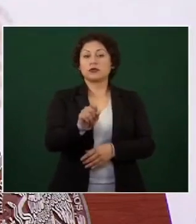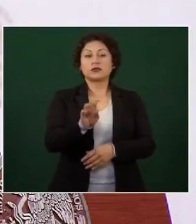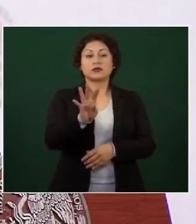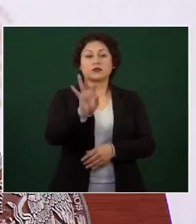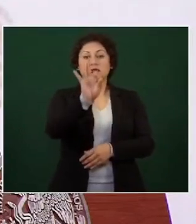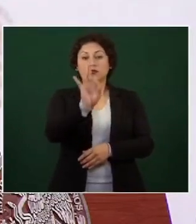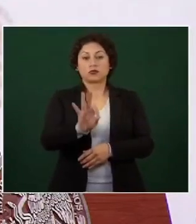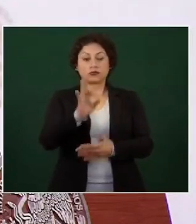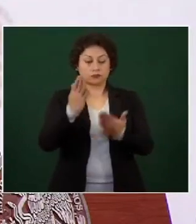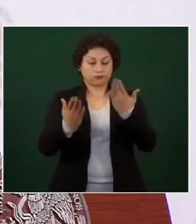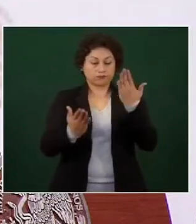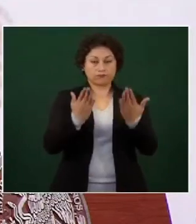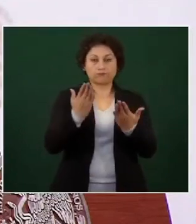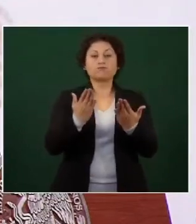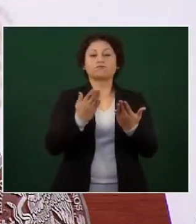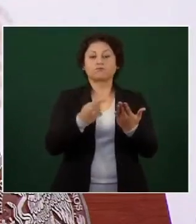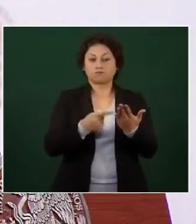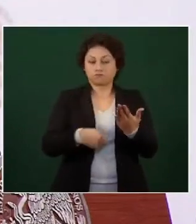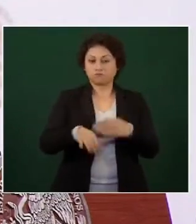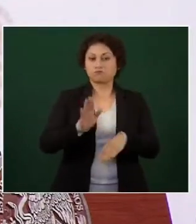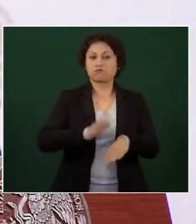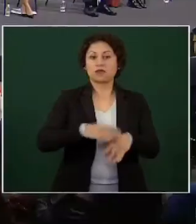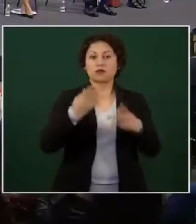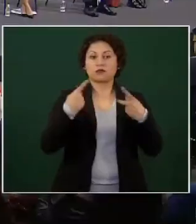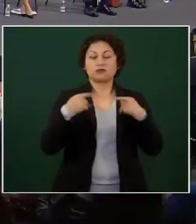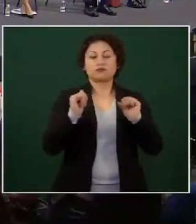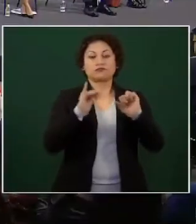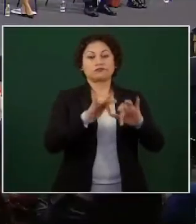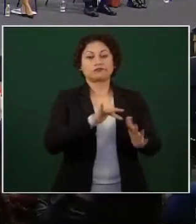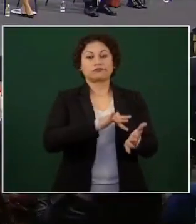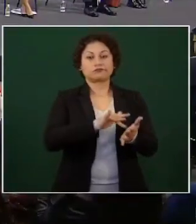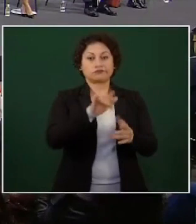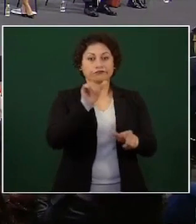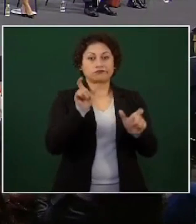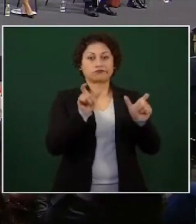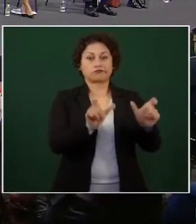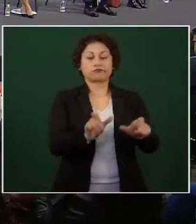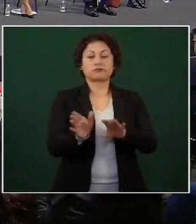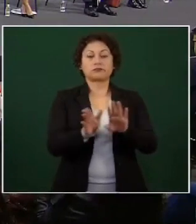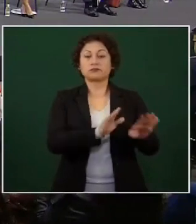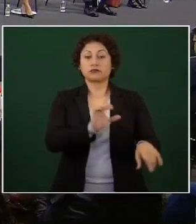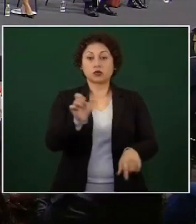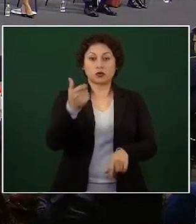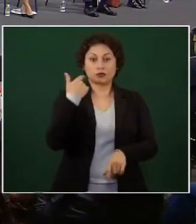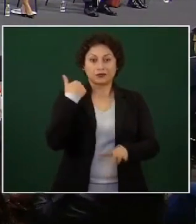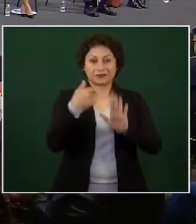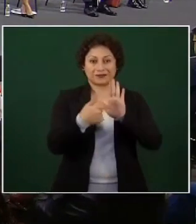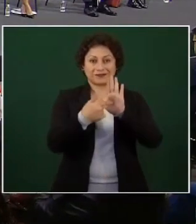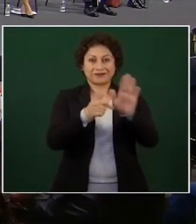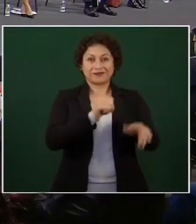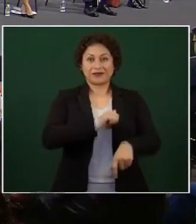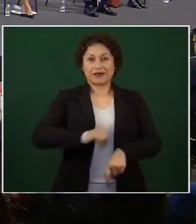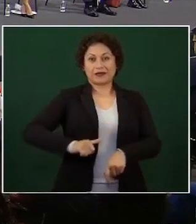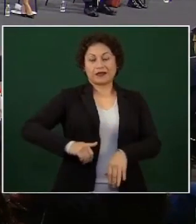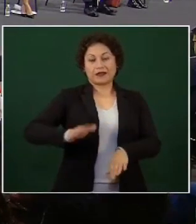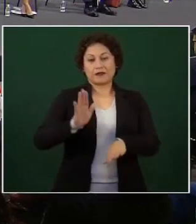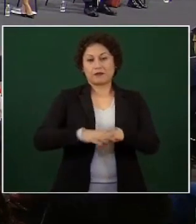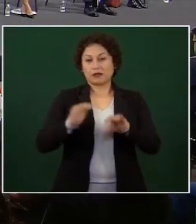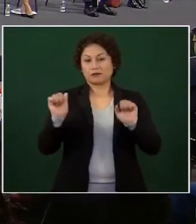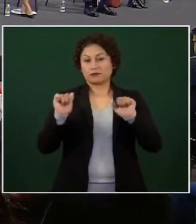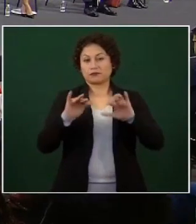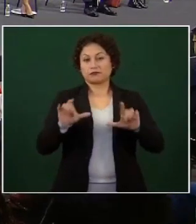su cantidad de efectivos. Y aquí lo que mencionaba, las alcaldías con mayor presencia policial está la